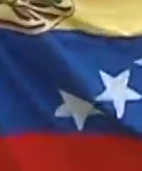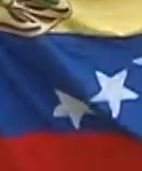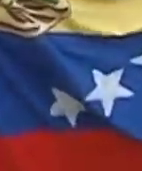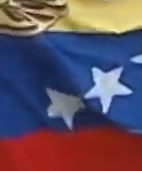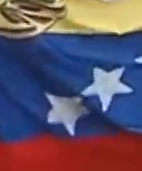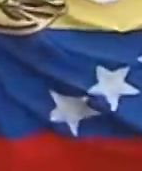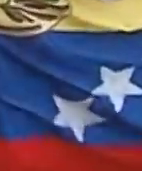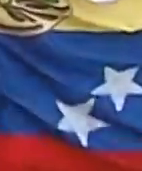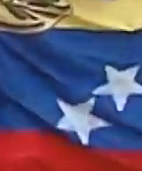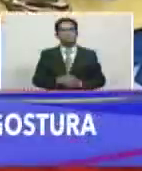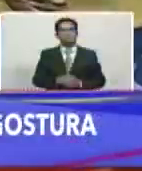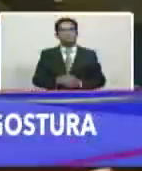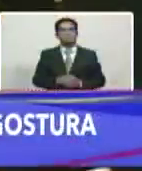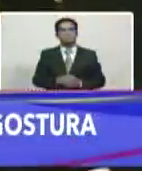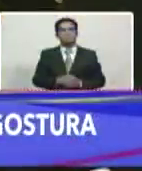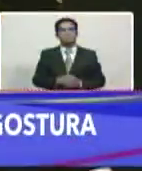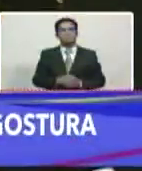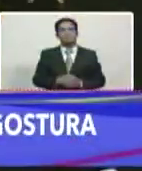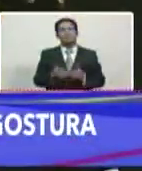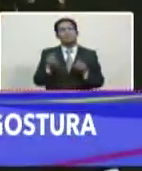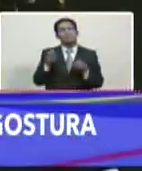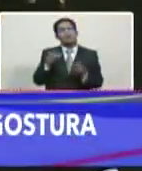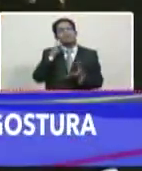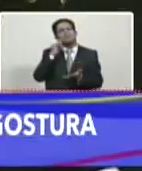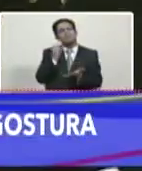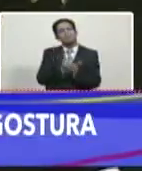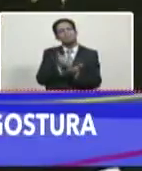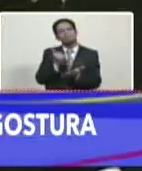¿Cuántas pruebas nos ha puesto la vida, verdad?